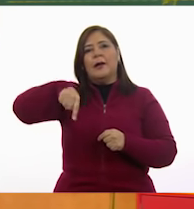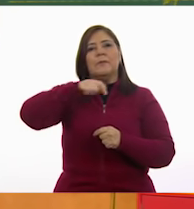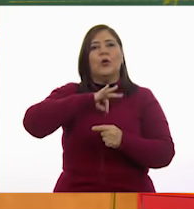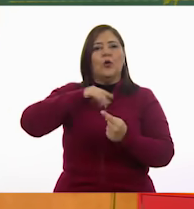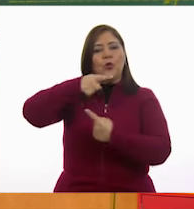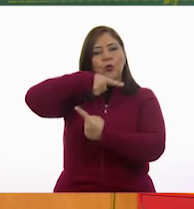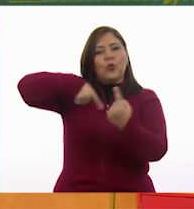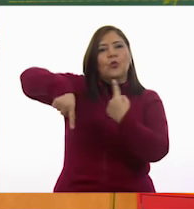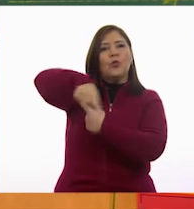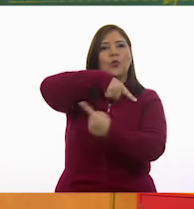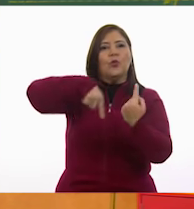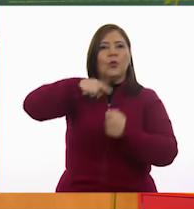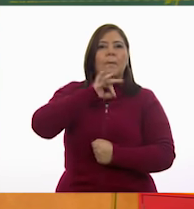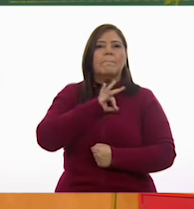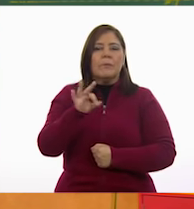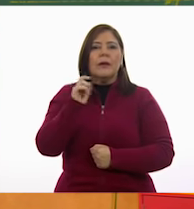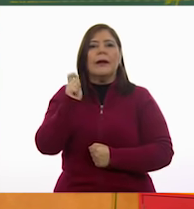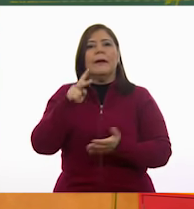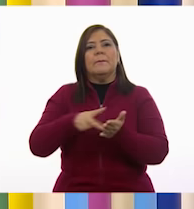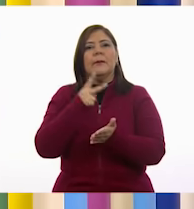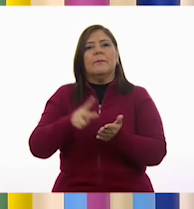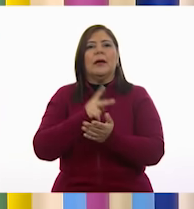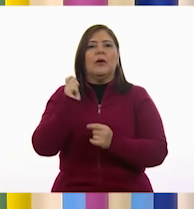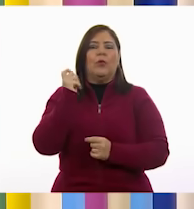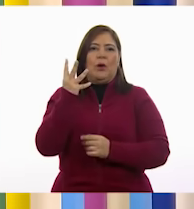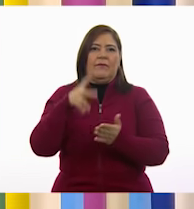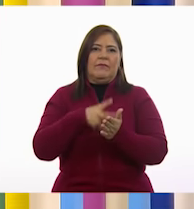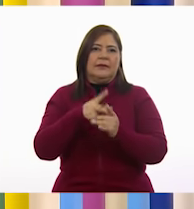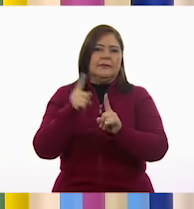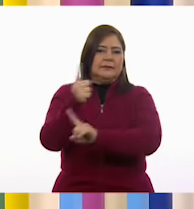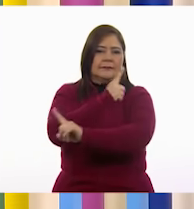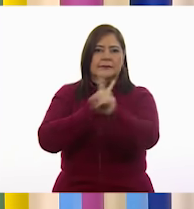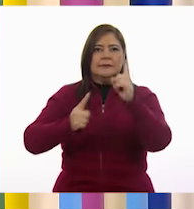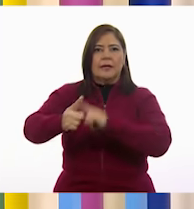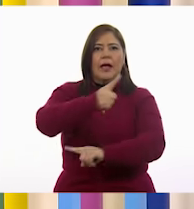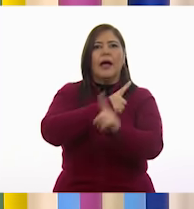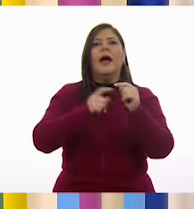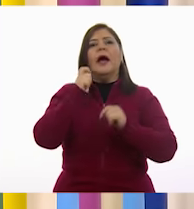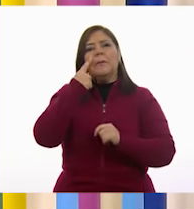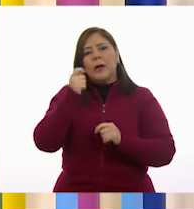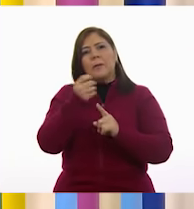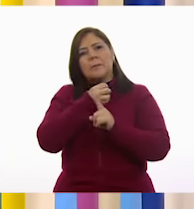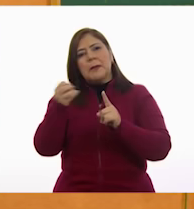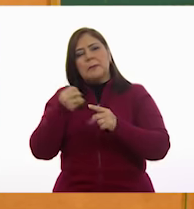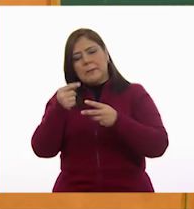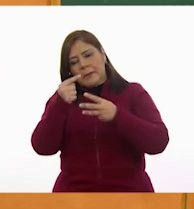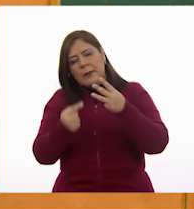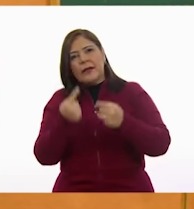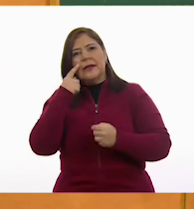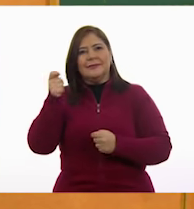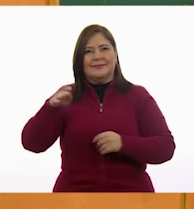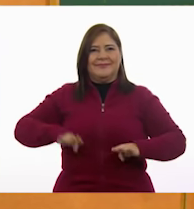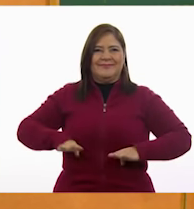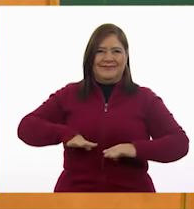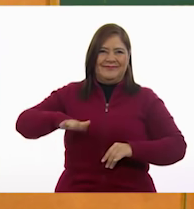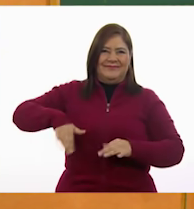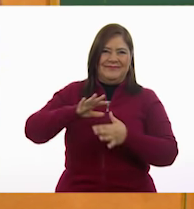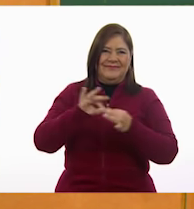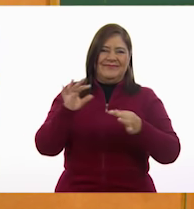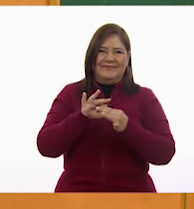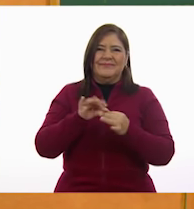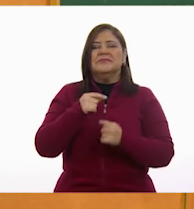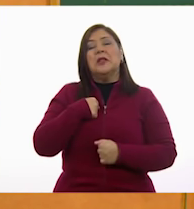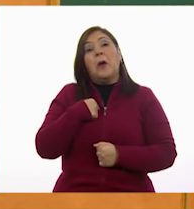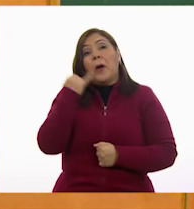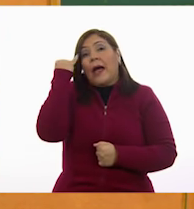círculo y vamos a tratar de repetirlo 4 veces. Sí. Primero la secuencia, luego tu secuencia, luego mi secuencia y luego tu secuencia. Sí. Entonces, se me